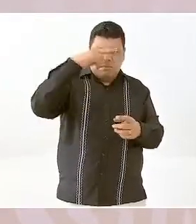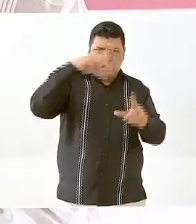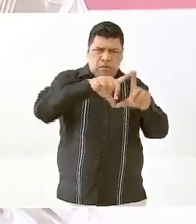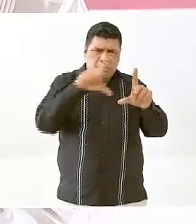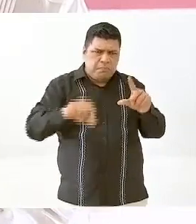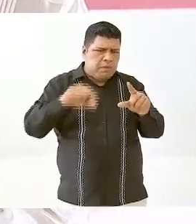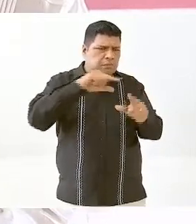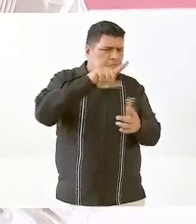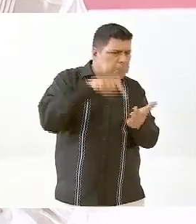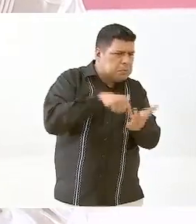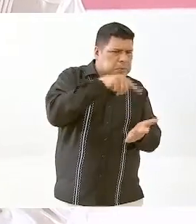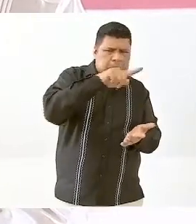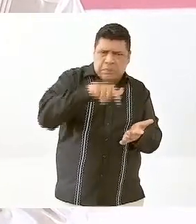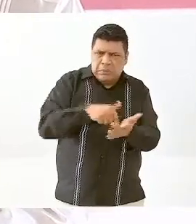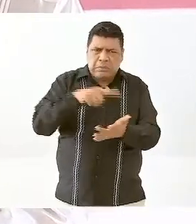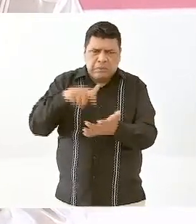país.